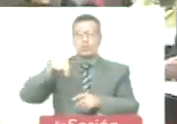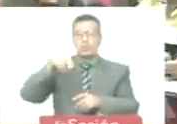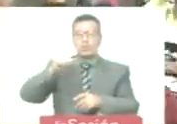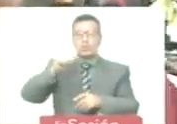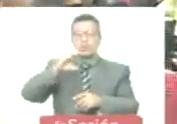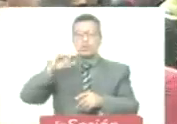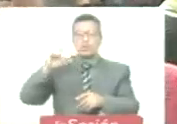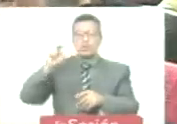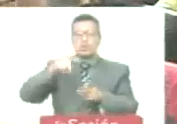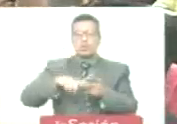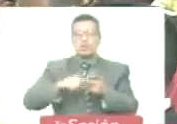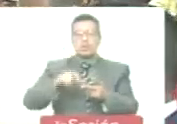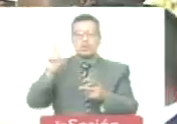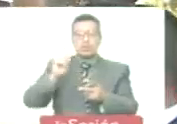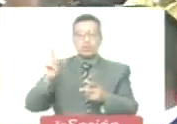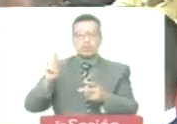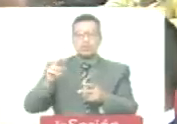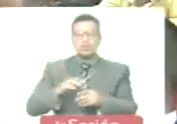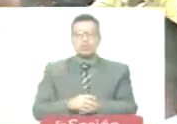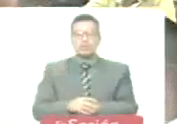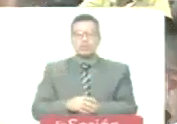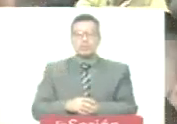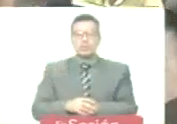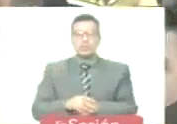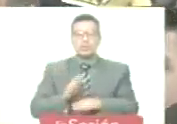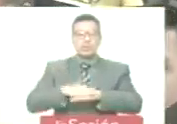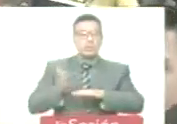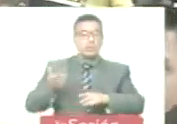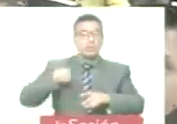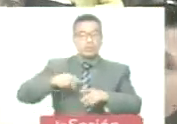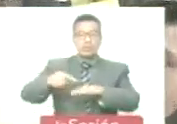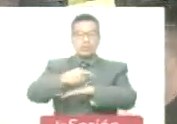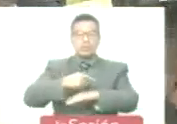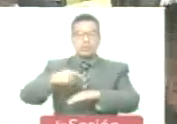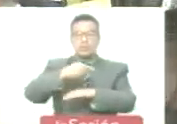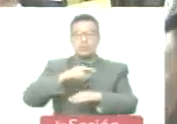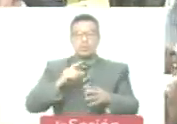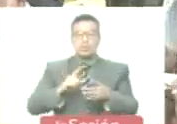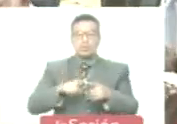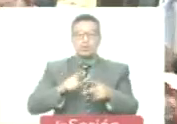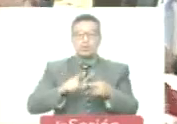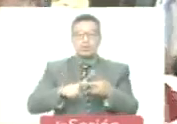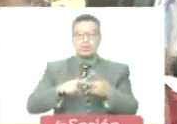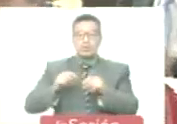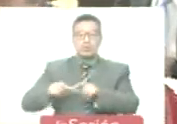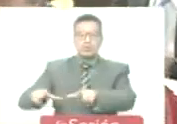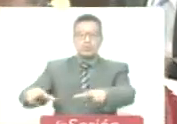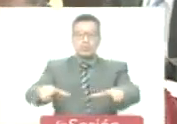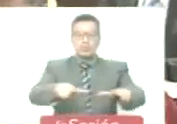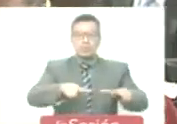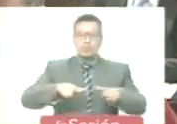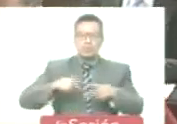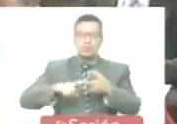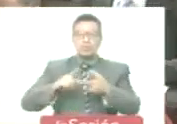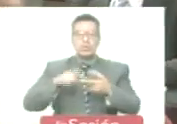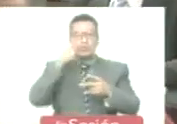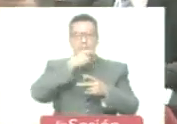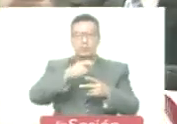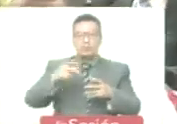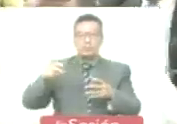sino que sea una república. Porque tiene gobierno, tiene territorio y tiene